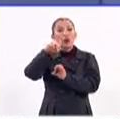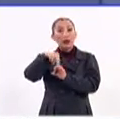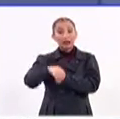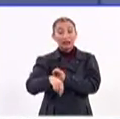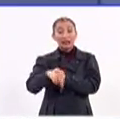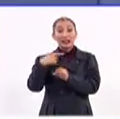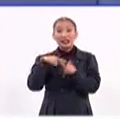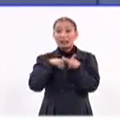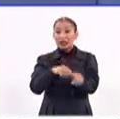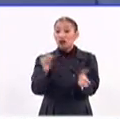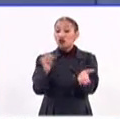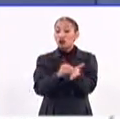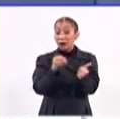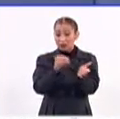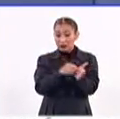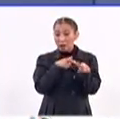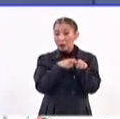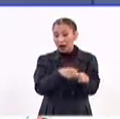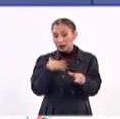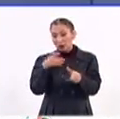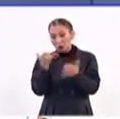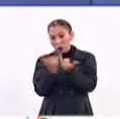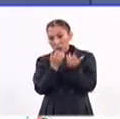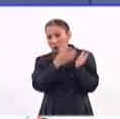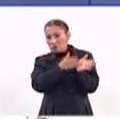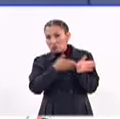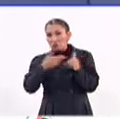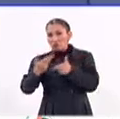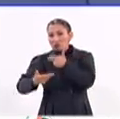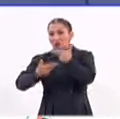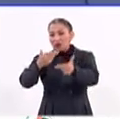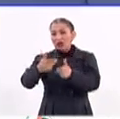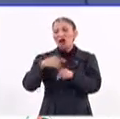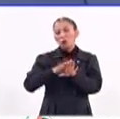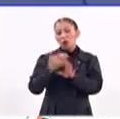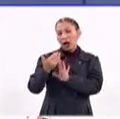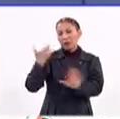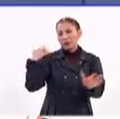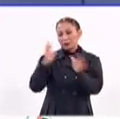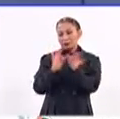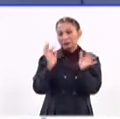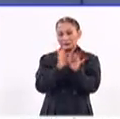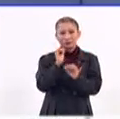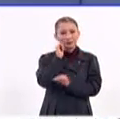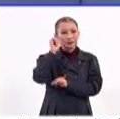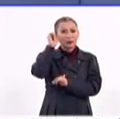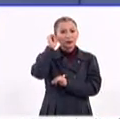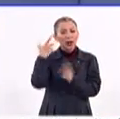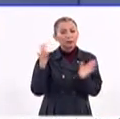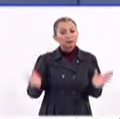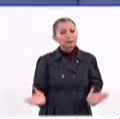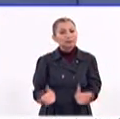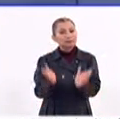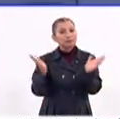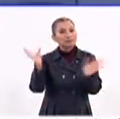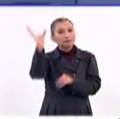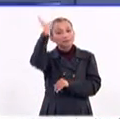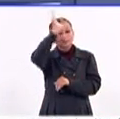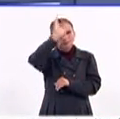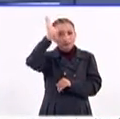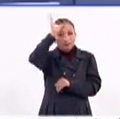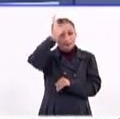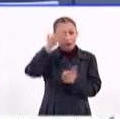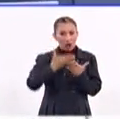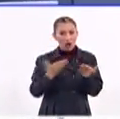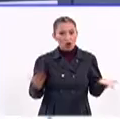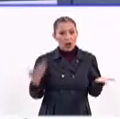además todavía dictando toda una corriente biológica. Y lo que hemos venido platicando desde ayer, Ana Cristina, el impulso de las ciencias,